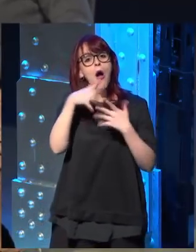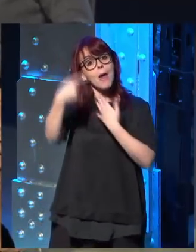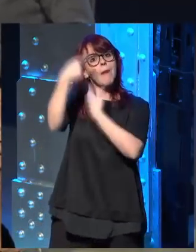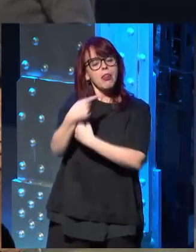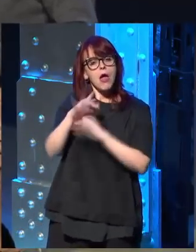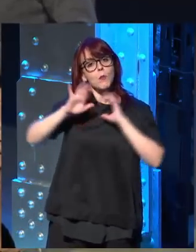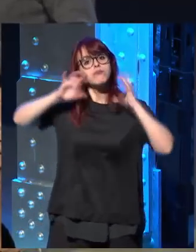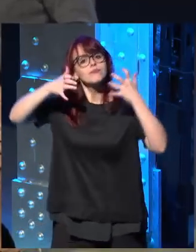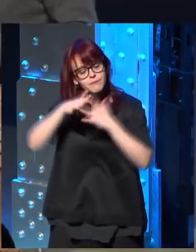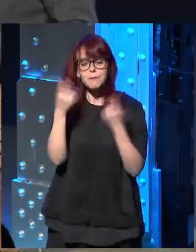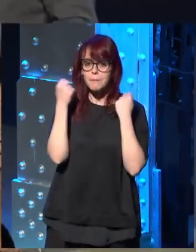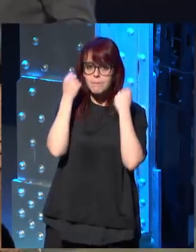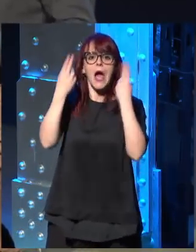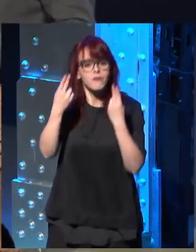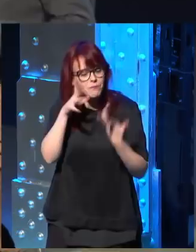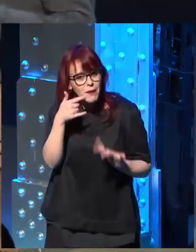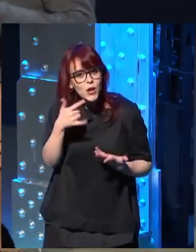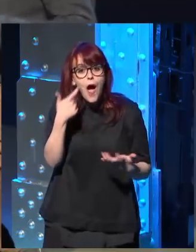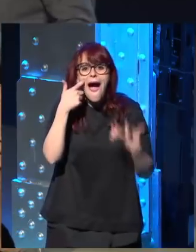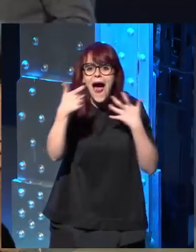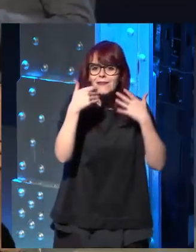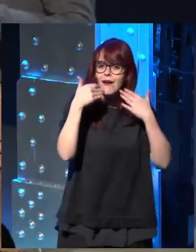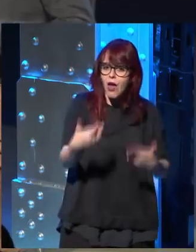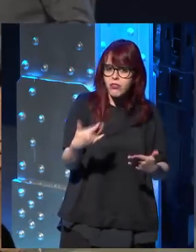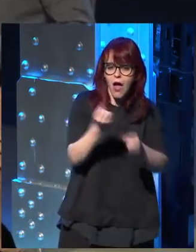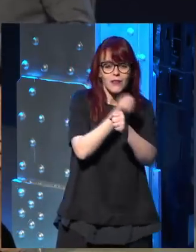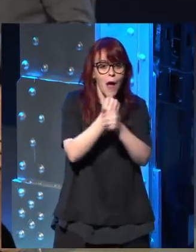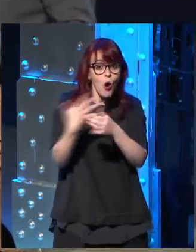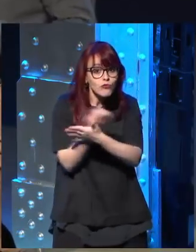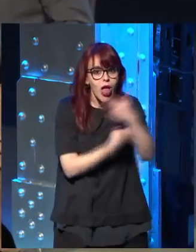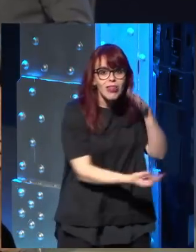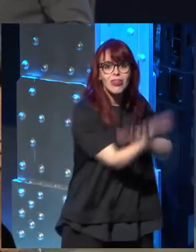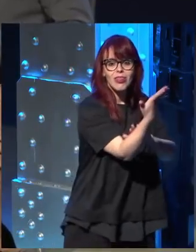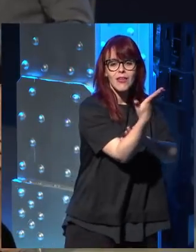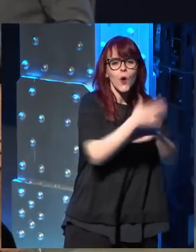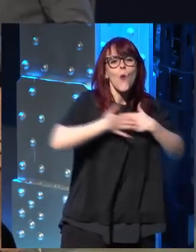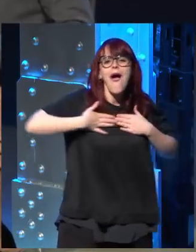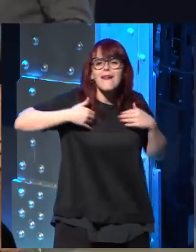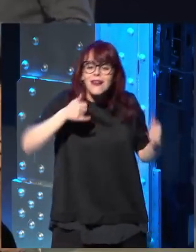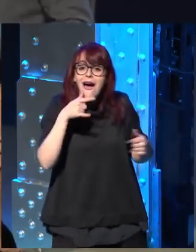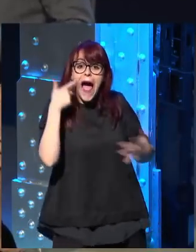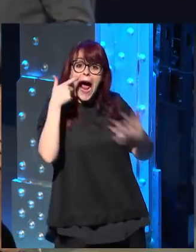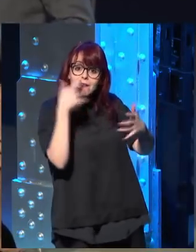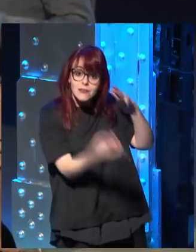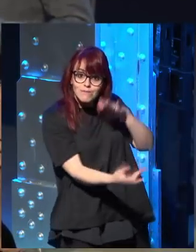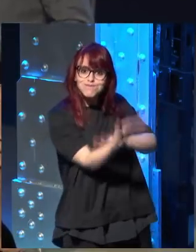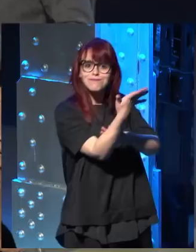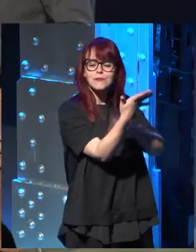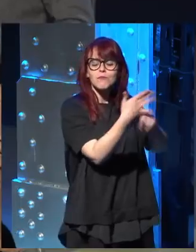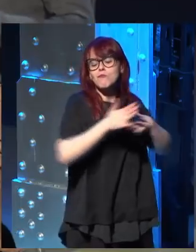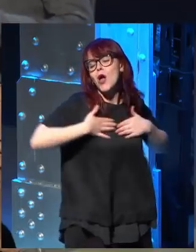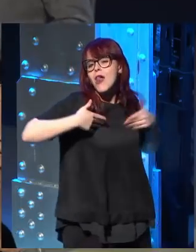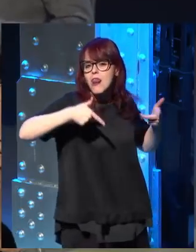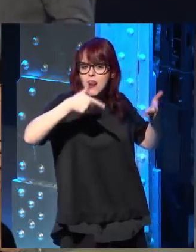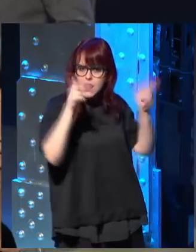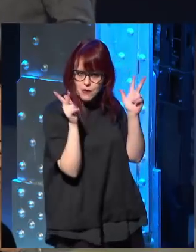indignarte. Para mí el arte, lo que tiene, el trabajo creador, sea cual sea lo que tiene, es que te permite la